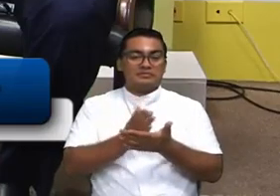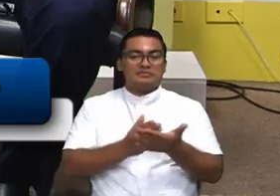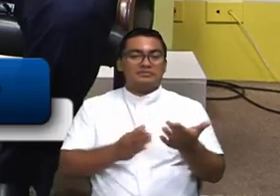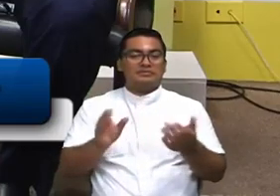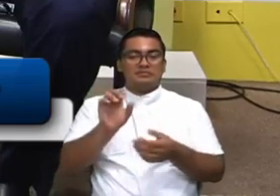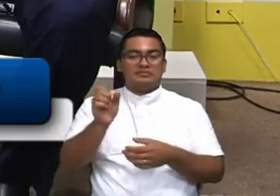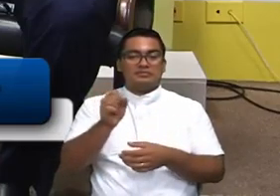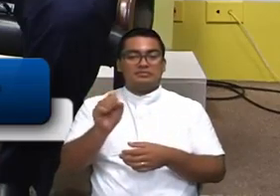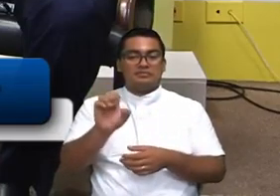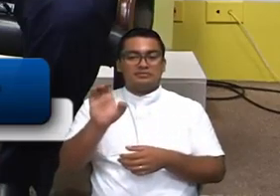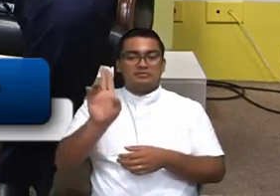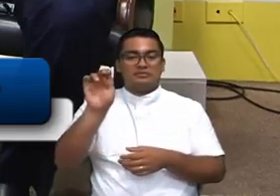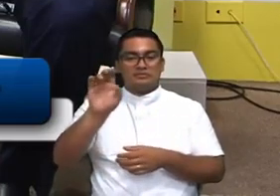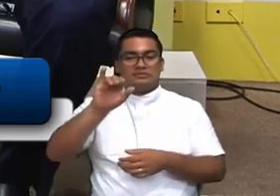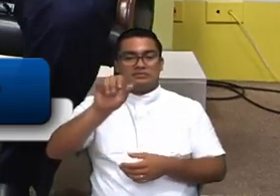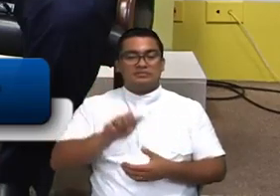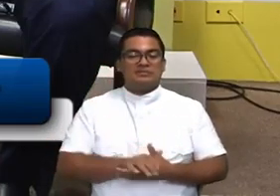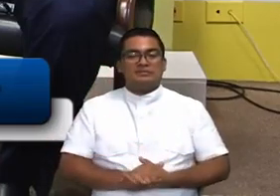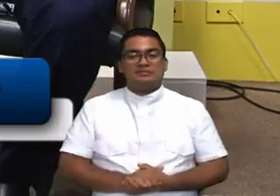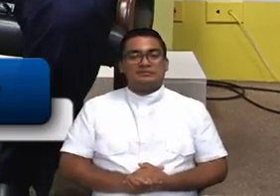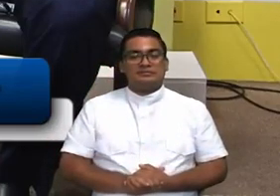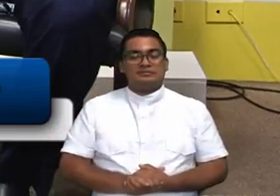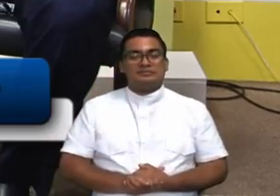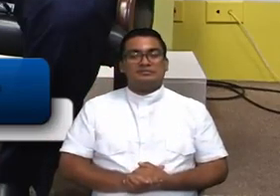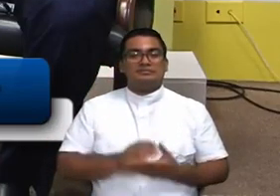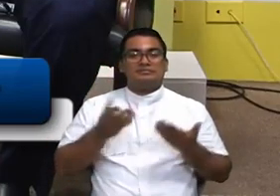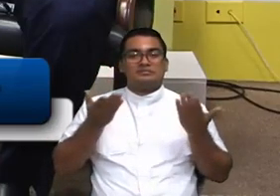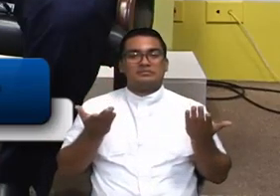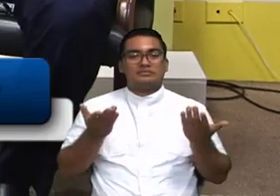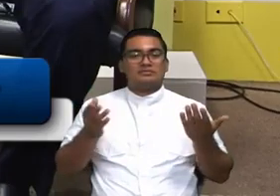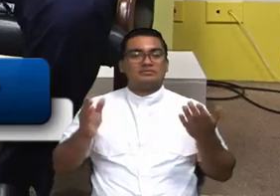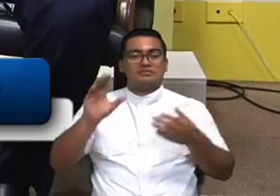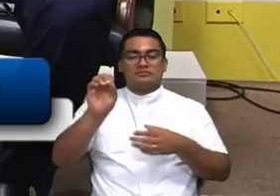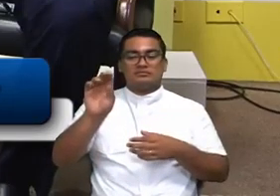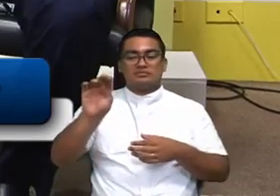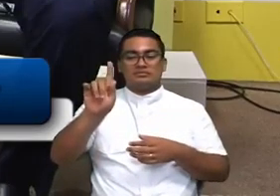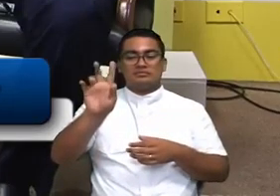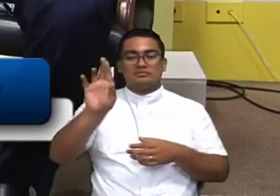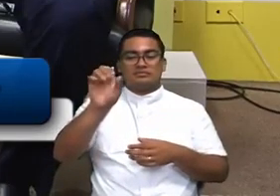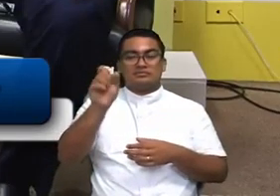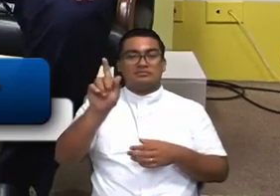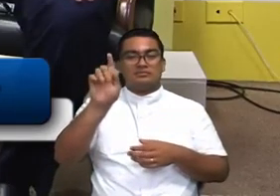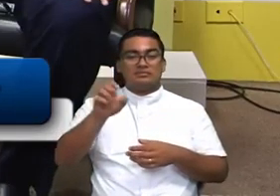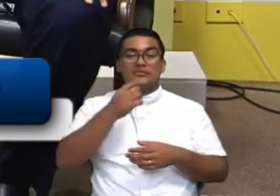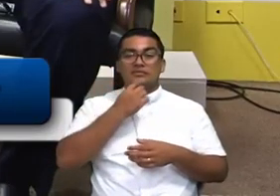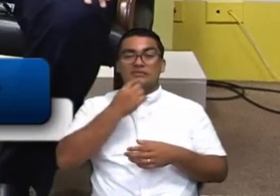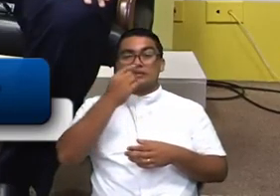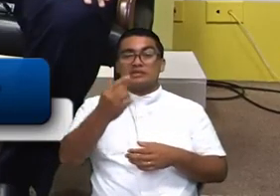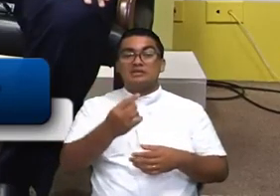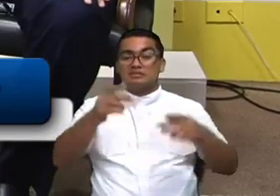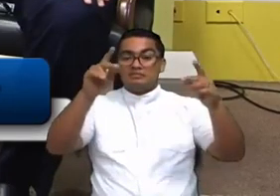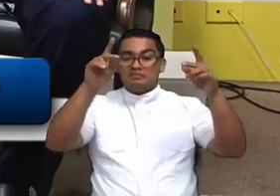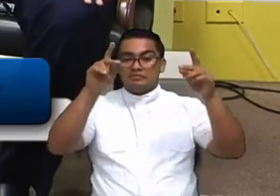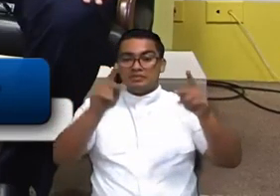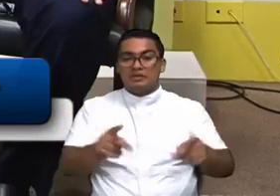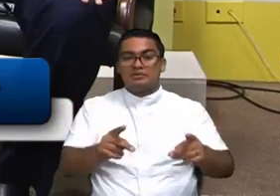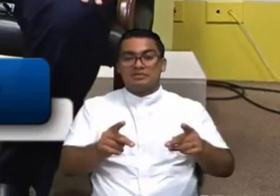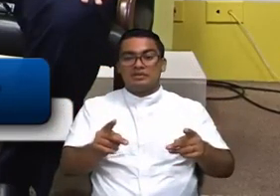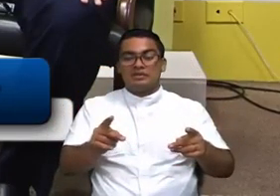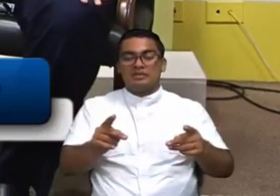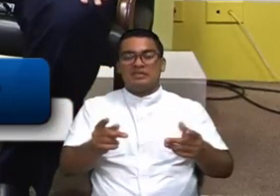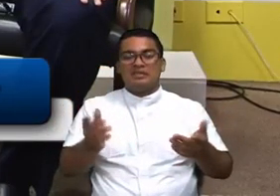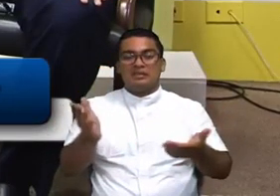en un tipo de examen. Entonces, el medio de contraste está contraindicado en los pacientes que tengan algún tipo